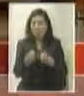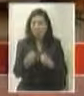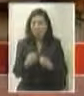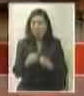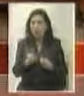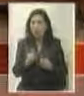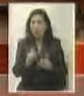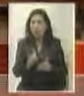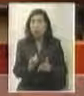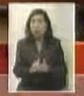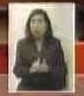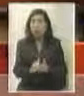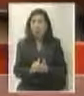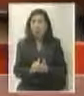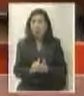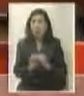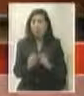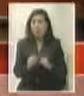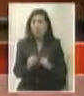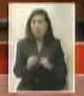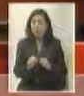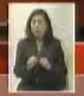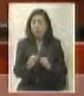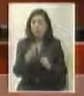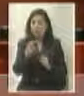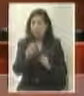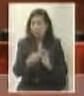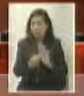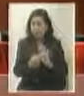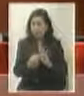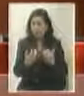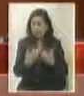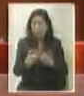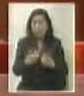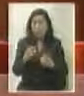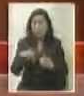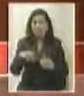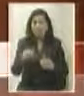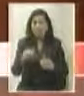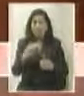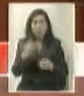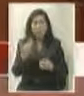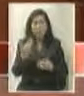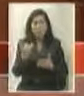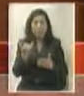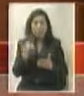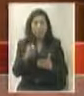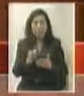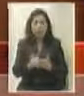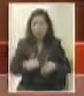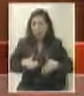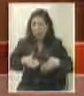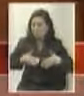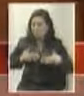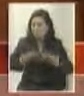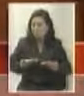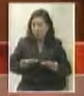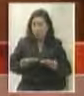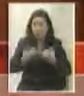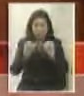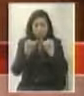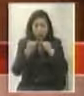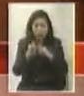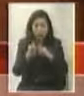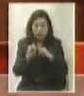lo otro era citar a los representantes de esta empresa Point Blank para que nos puedan dar la